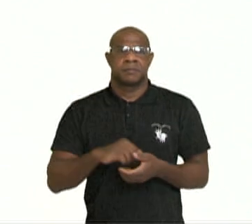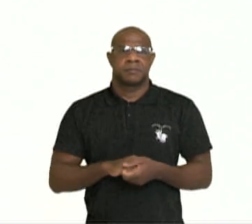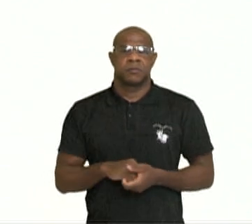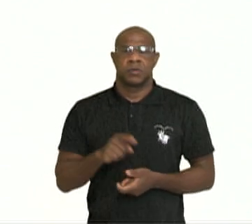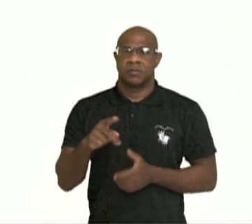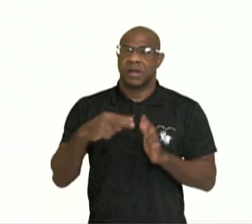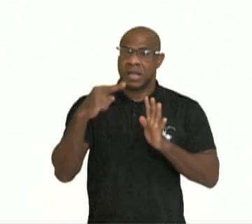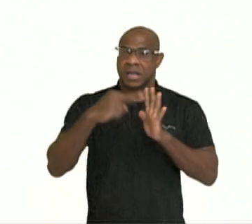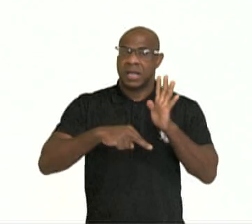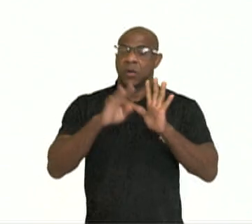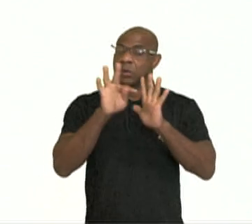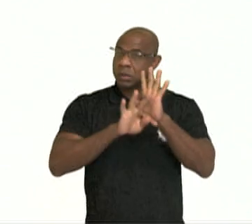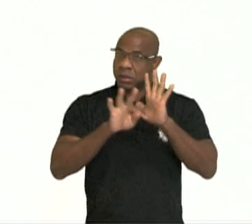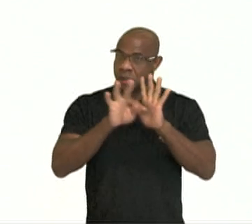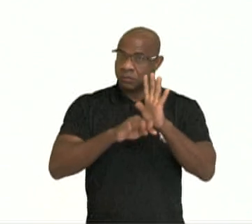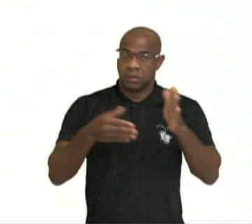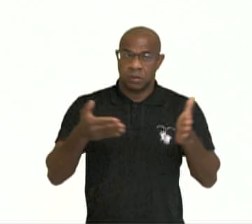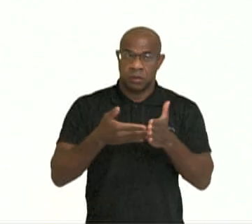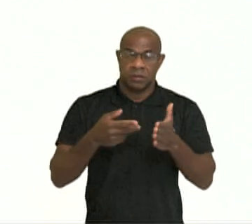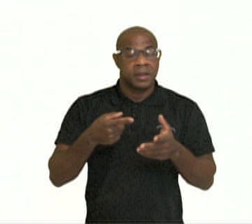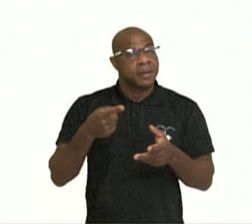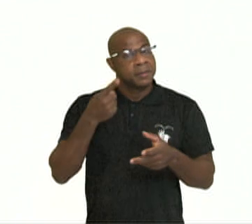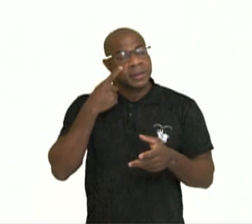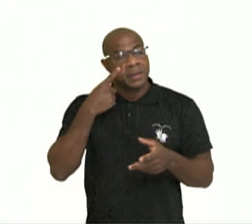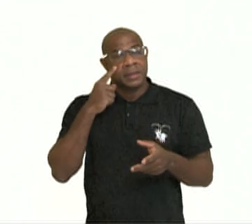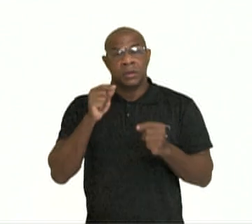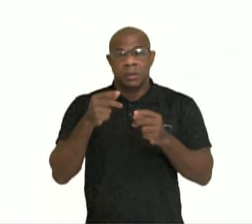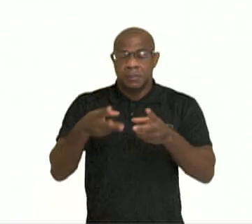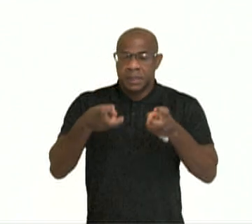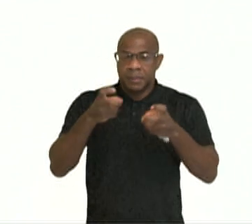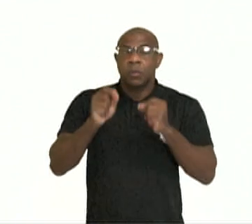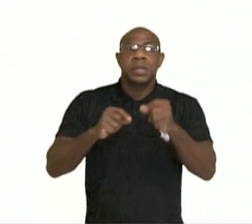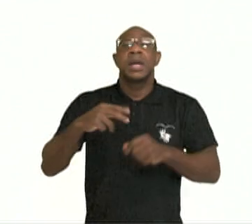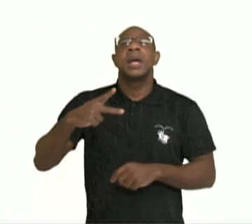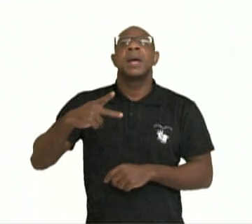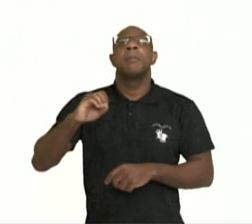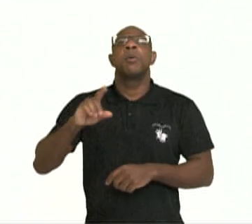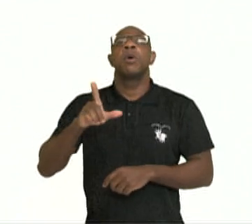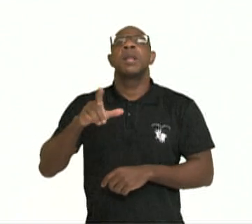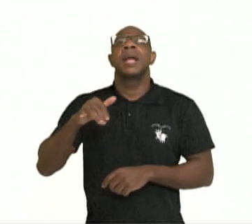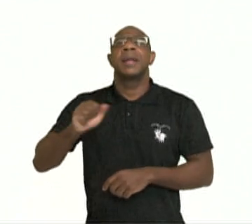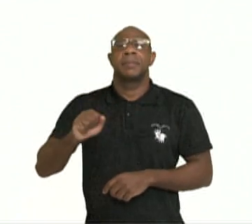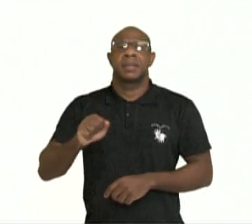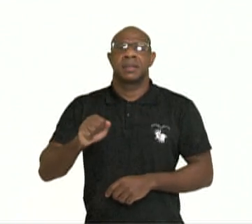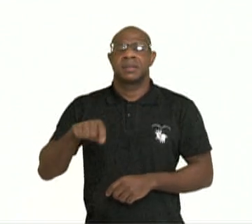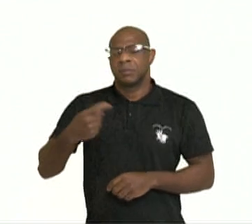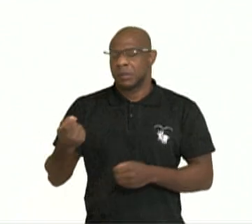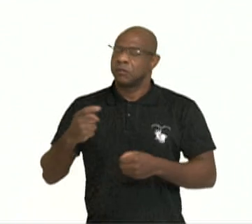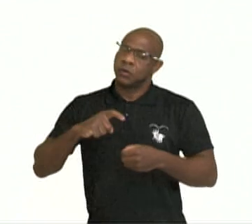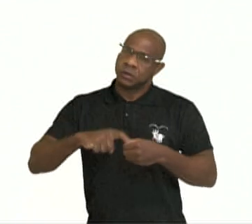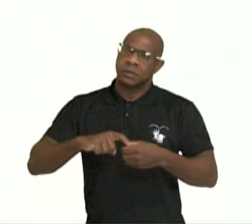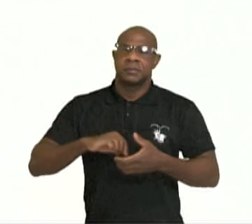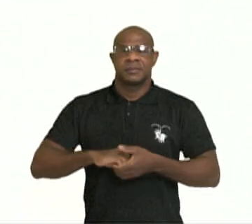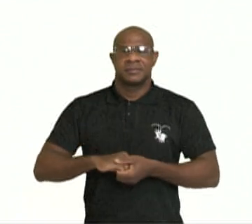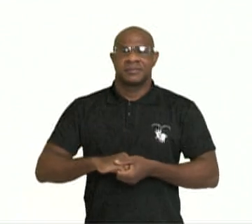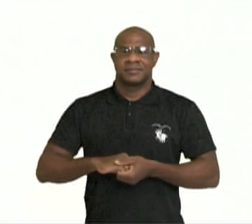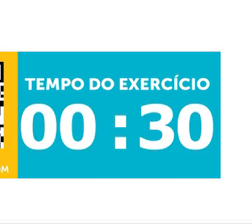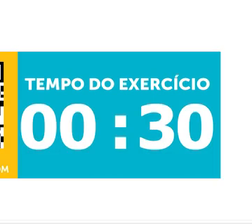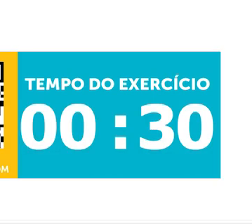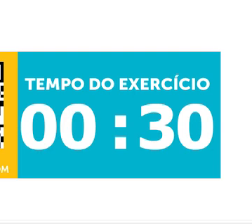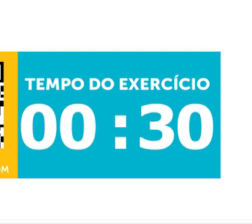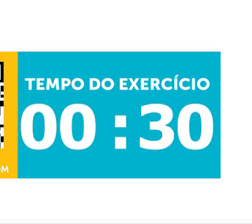ler o texto, vai tentar identificar aí por que é polêmico. Voltamos na sequência.